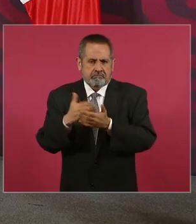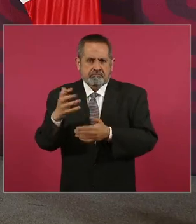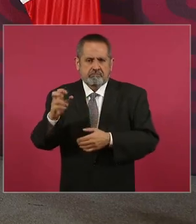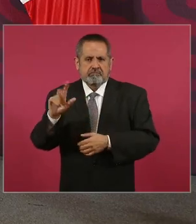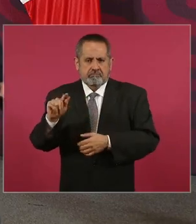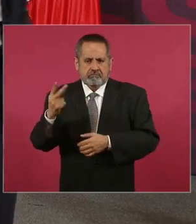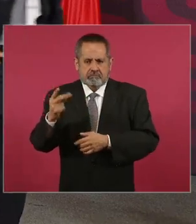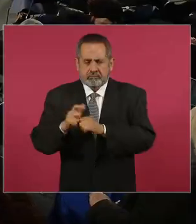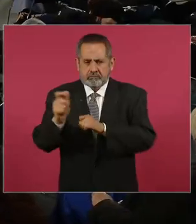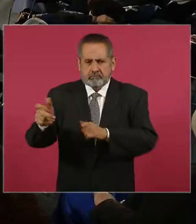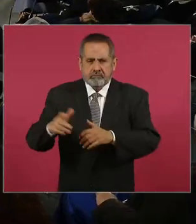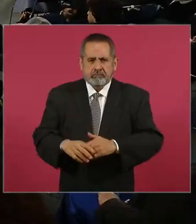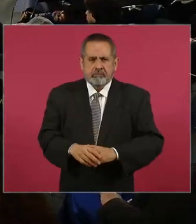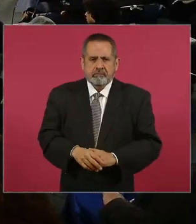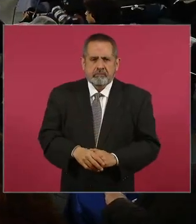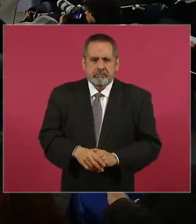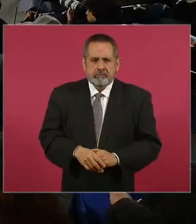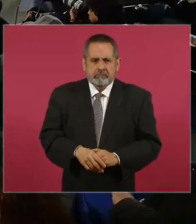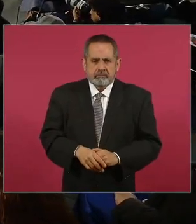Gracias. A ver,